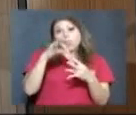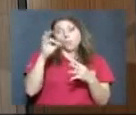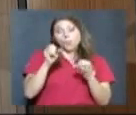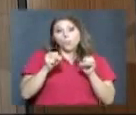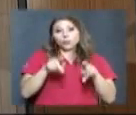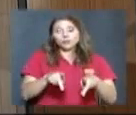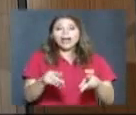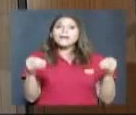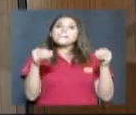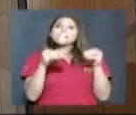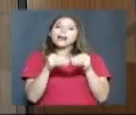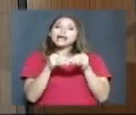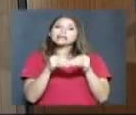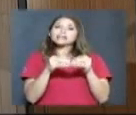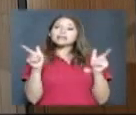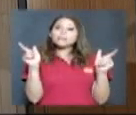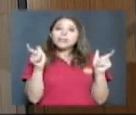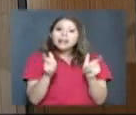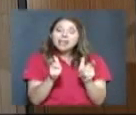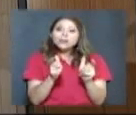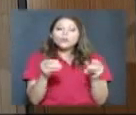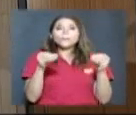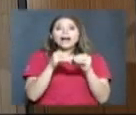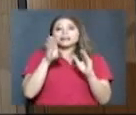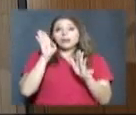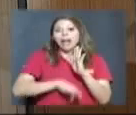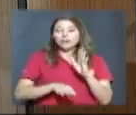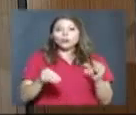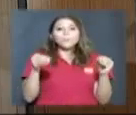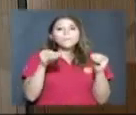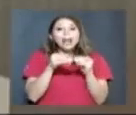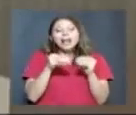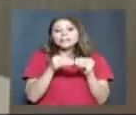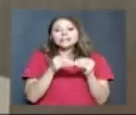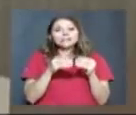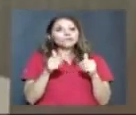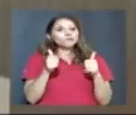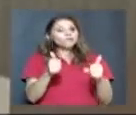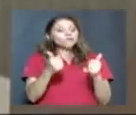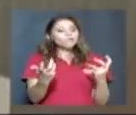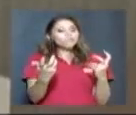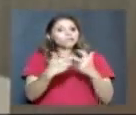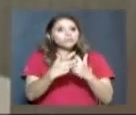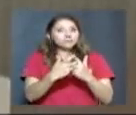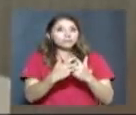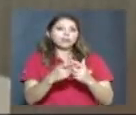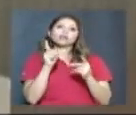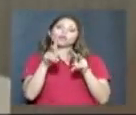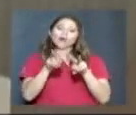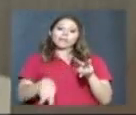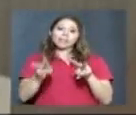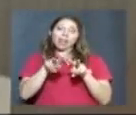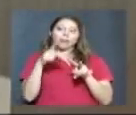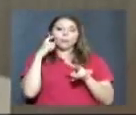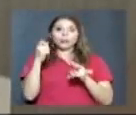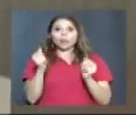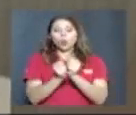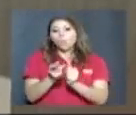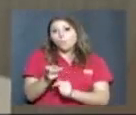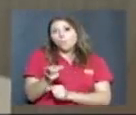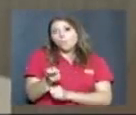más versátil. Pablo, incluso para los pequeños productores, ¿verdad? Es una ventaja porque con poco dinero se puede generar ya una